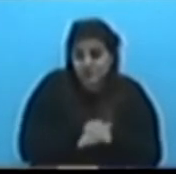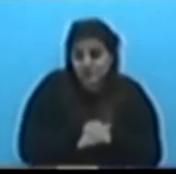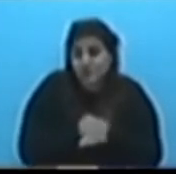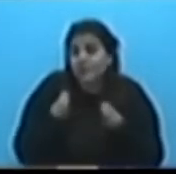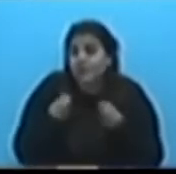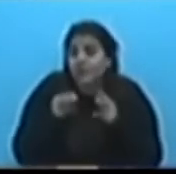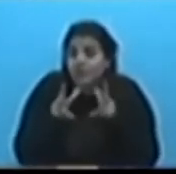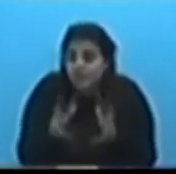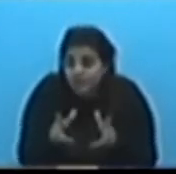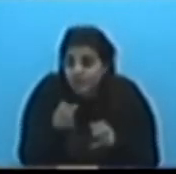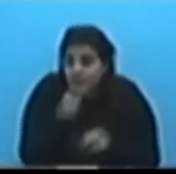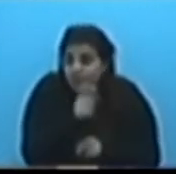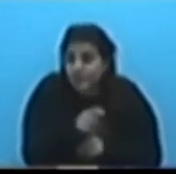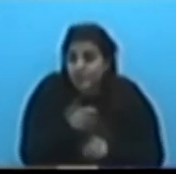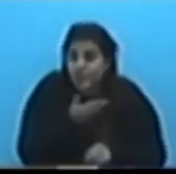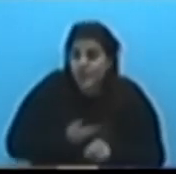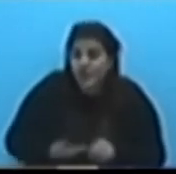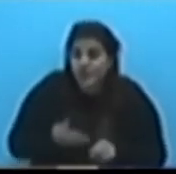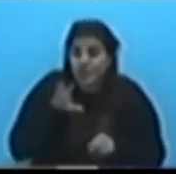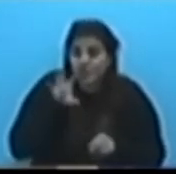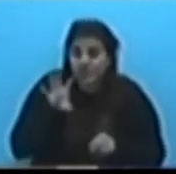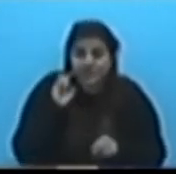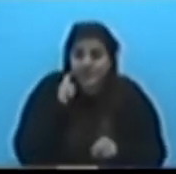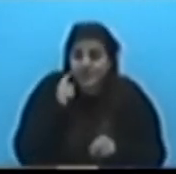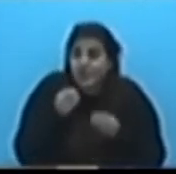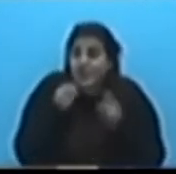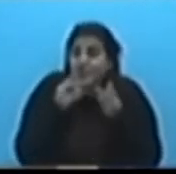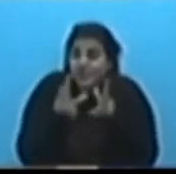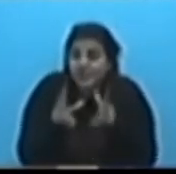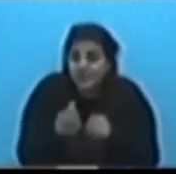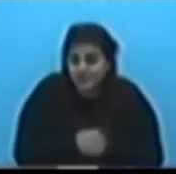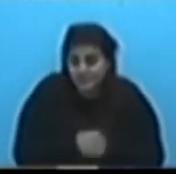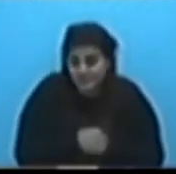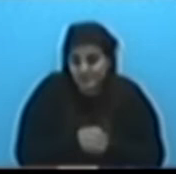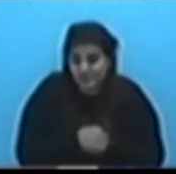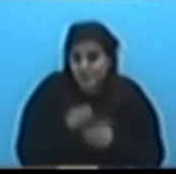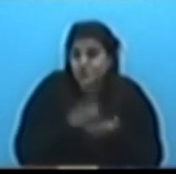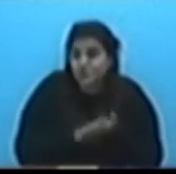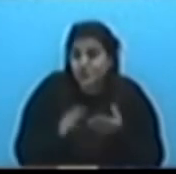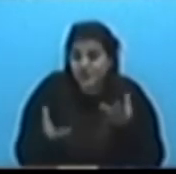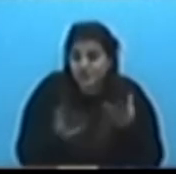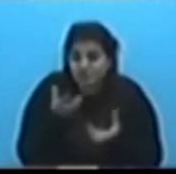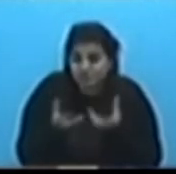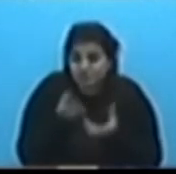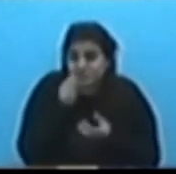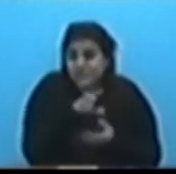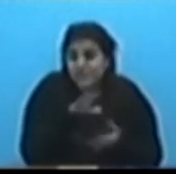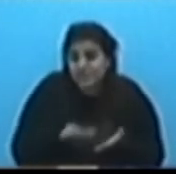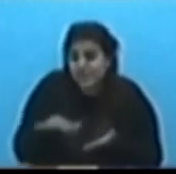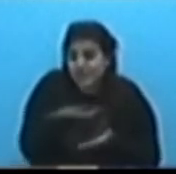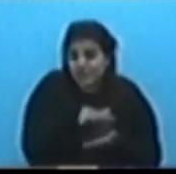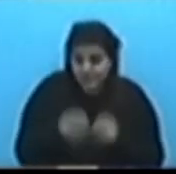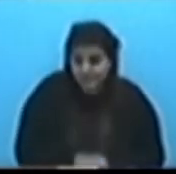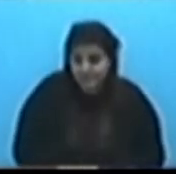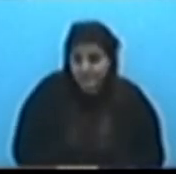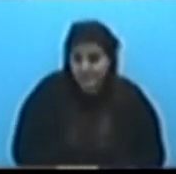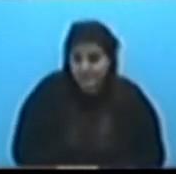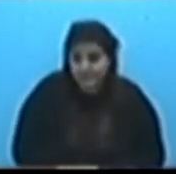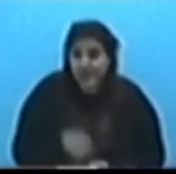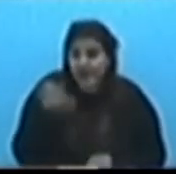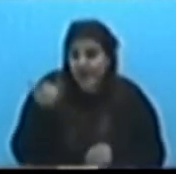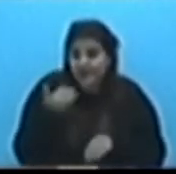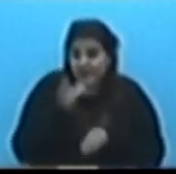el gobernador de la provincia de Entre Ríos con respecto a los incendios que intencionalmente se hacen en el territorio entrerriano? Hay una